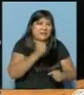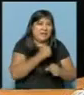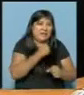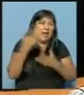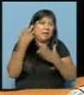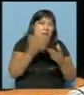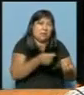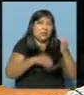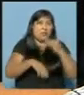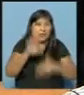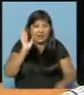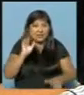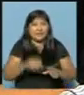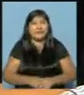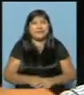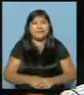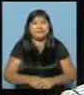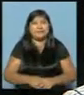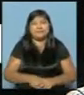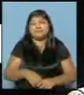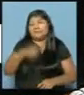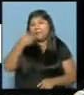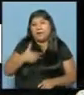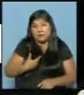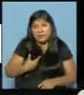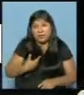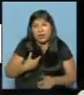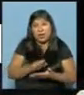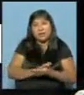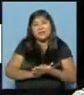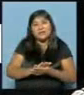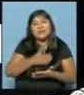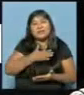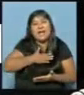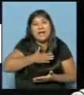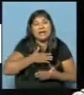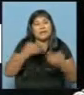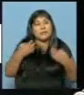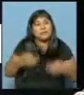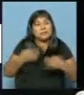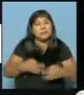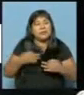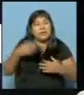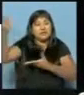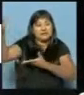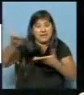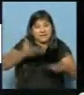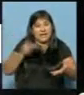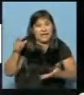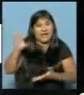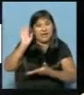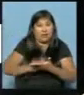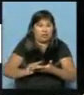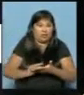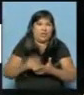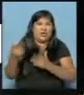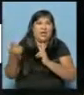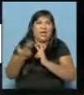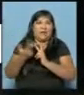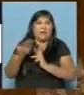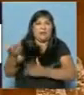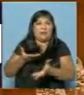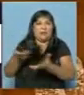Es muy grato recibirlo al diputado, donde no solamente hablamos de lo que es el hoy de la producción, sino cuál es el rumbo